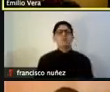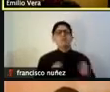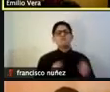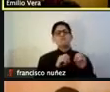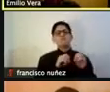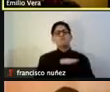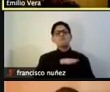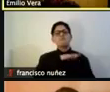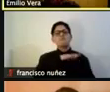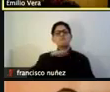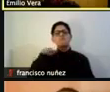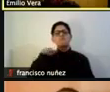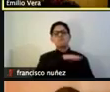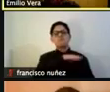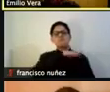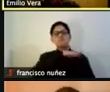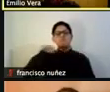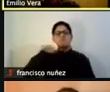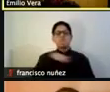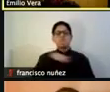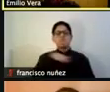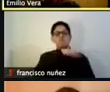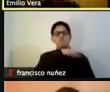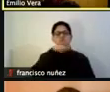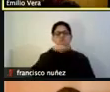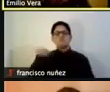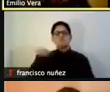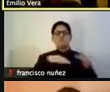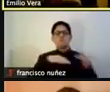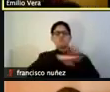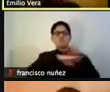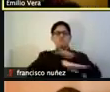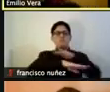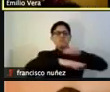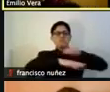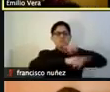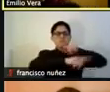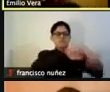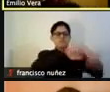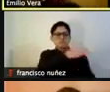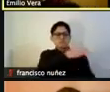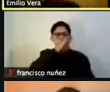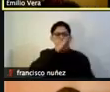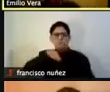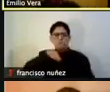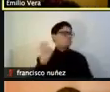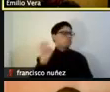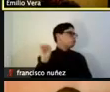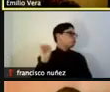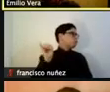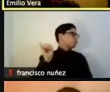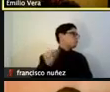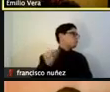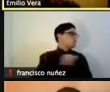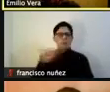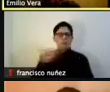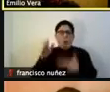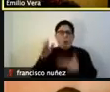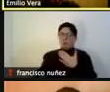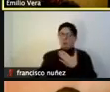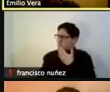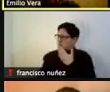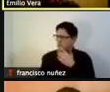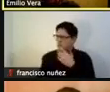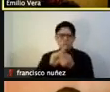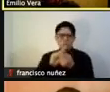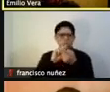una mesodorsal, en la misma mesodorsal ahí frente a México. Y después ve otra cosa aquí, que el tope de la